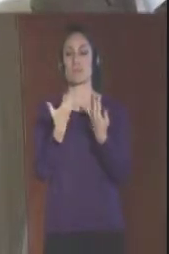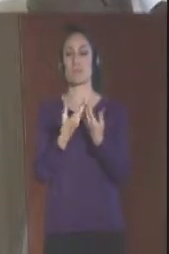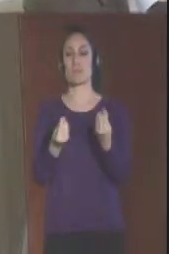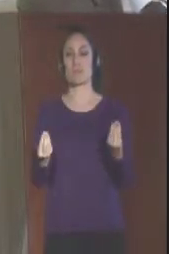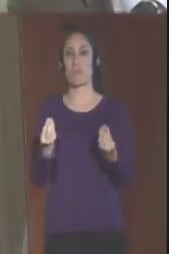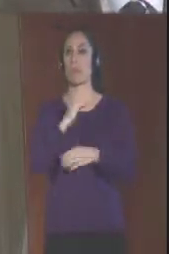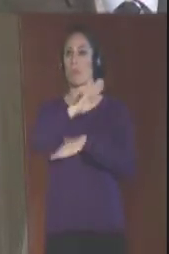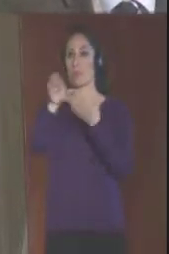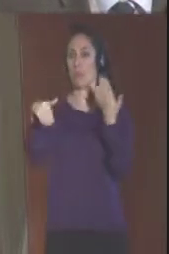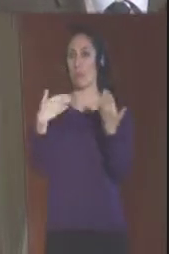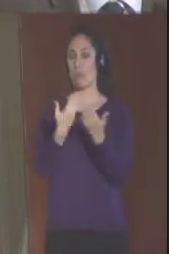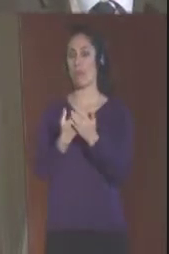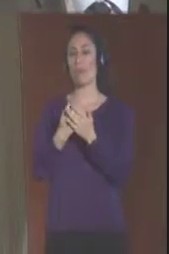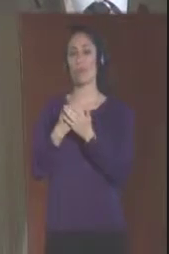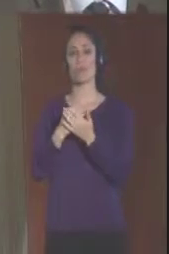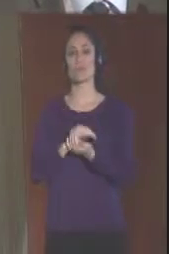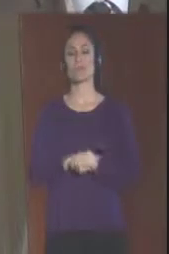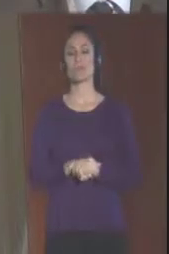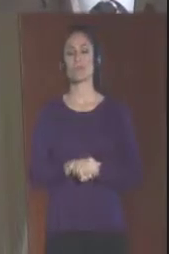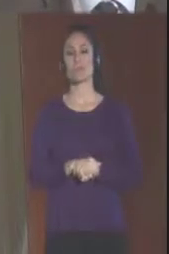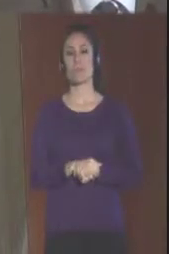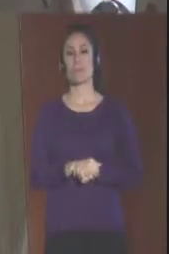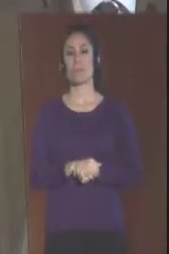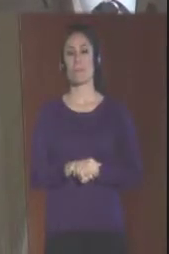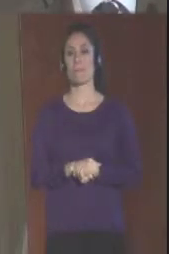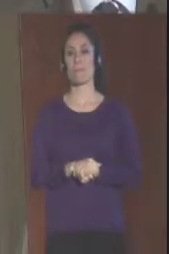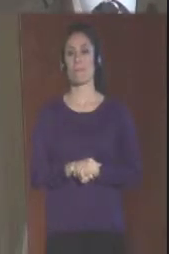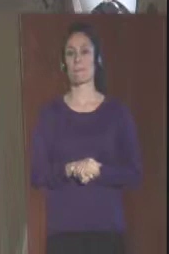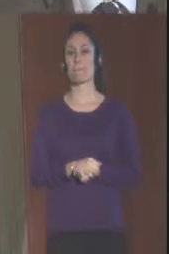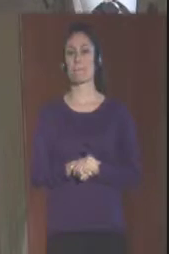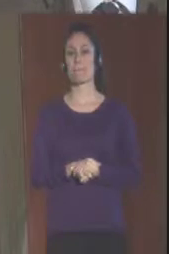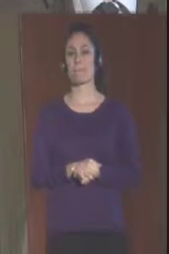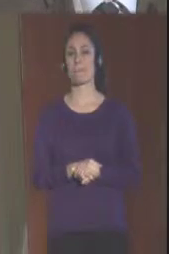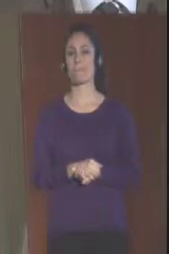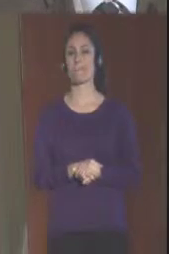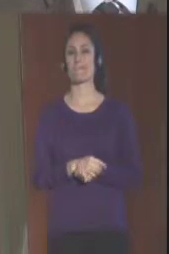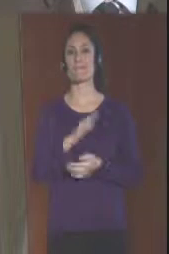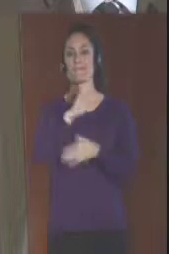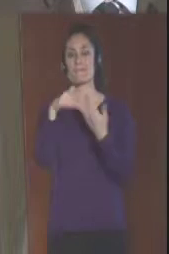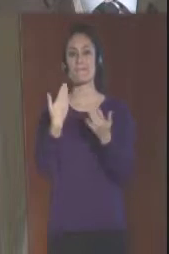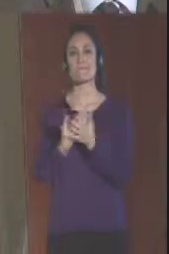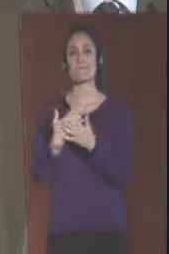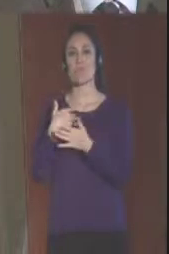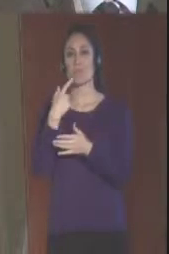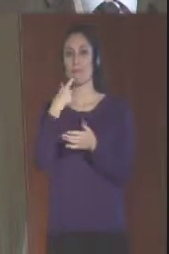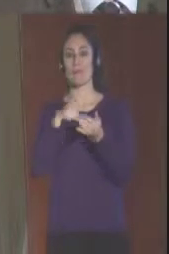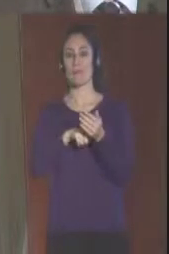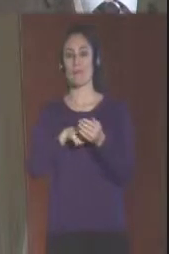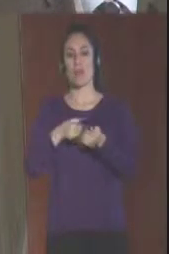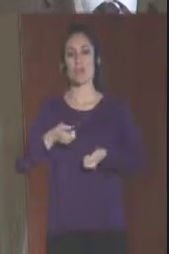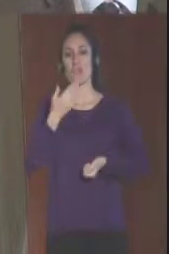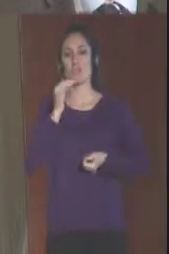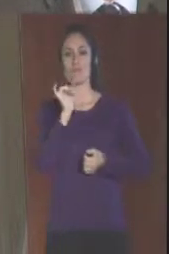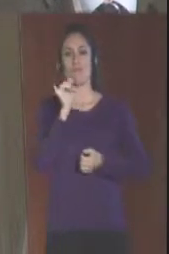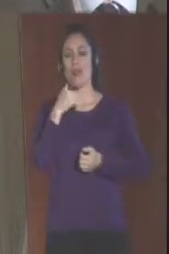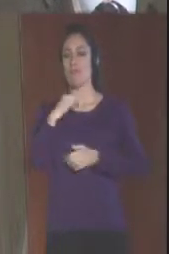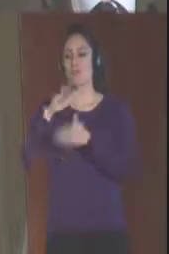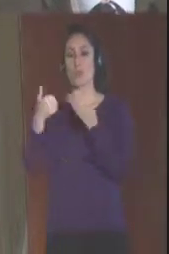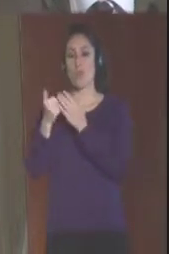todos, como se dice en el argot popular, alamos la carreta para el mismo lado.